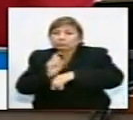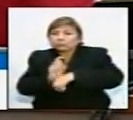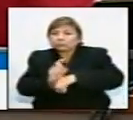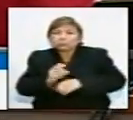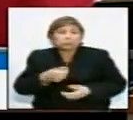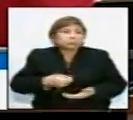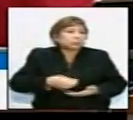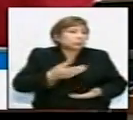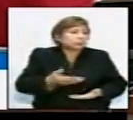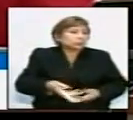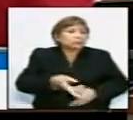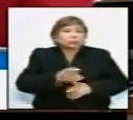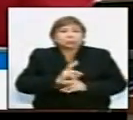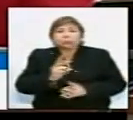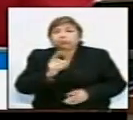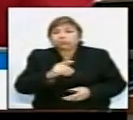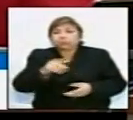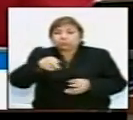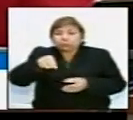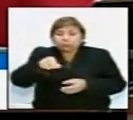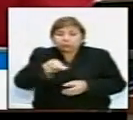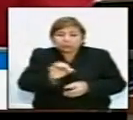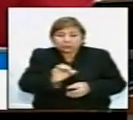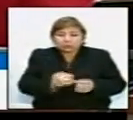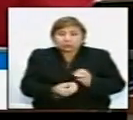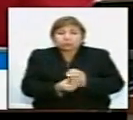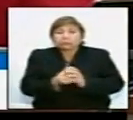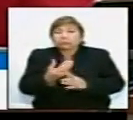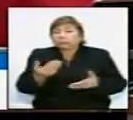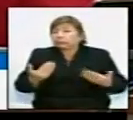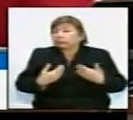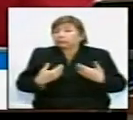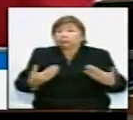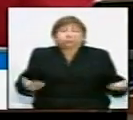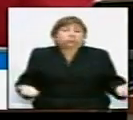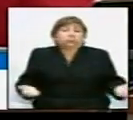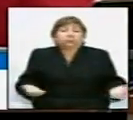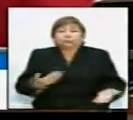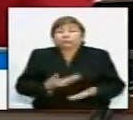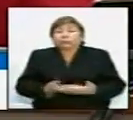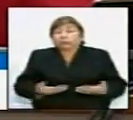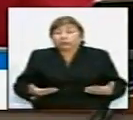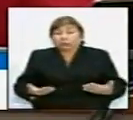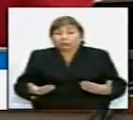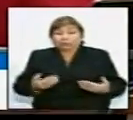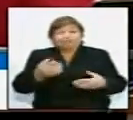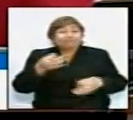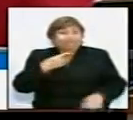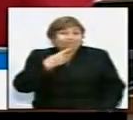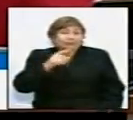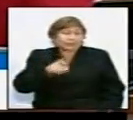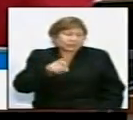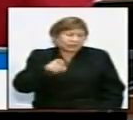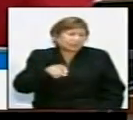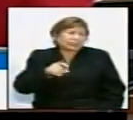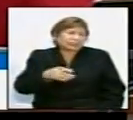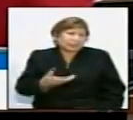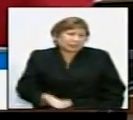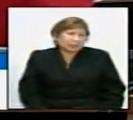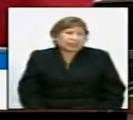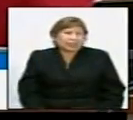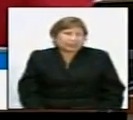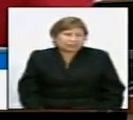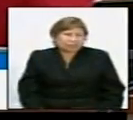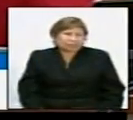crédito o que no usan semillas certificadas, ¿no? Estos elementos son elementos que para nosotros son fundamentales. Cómo